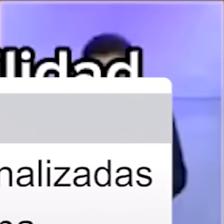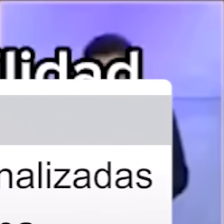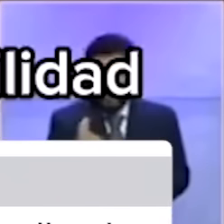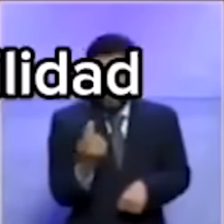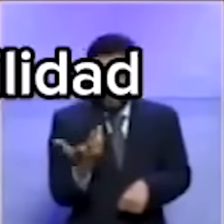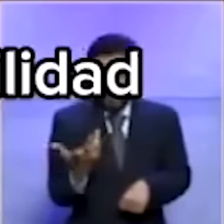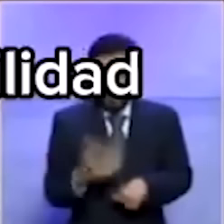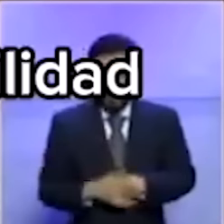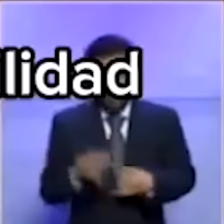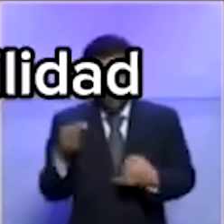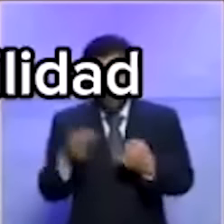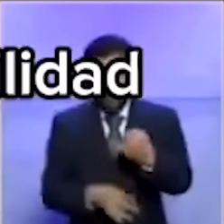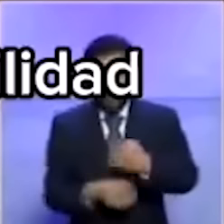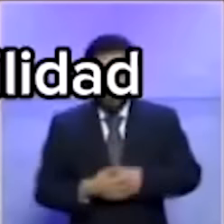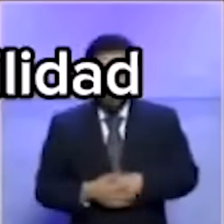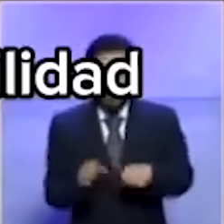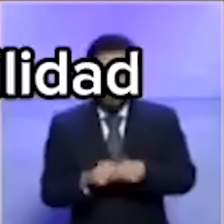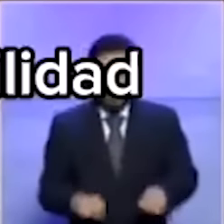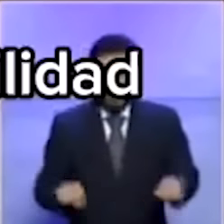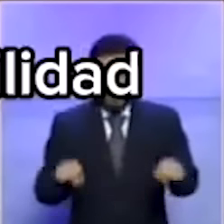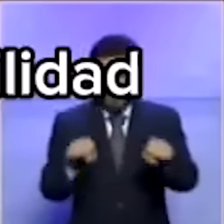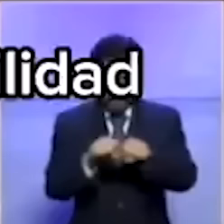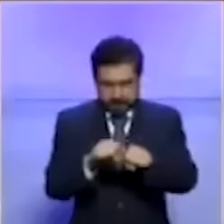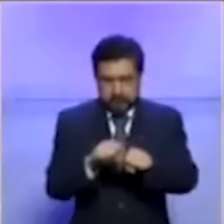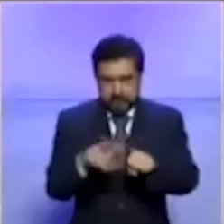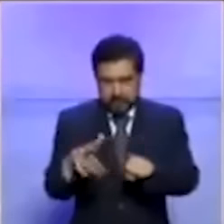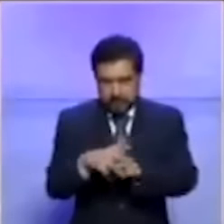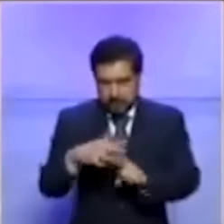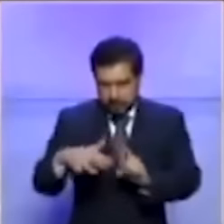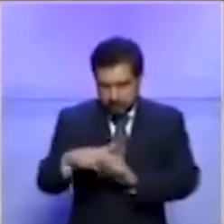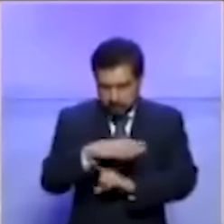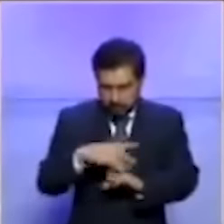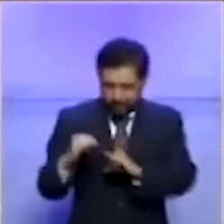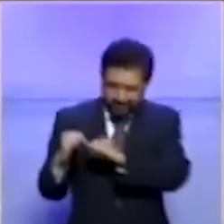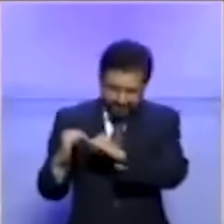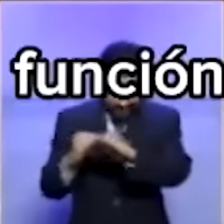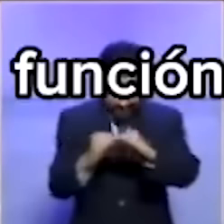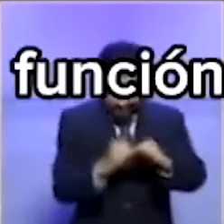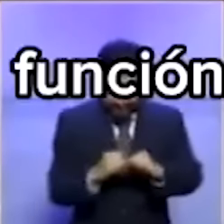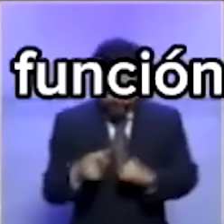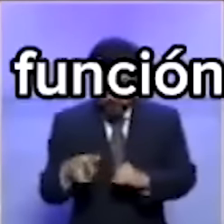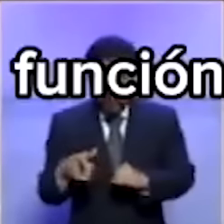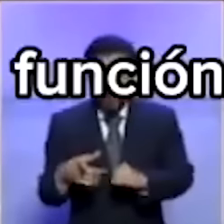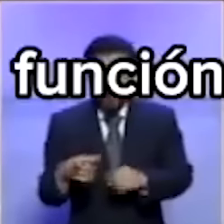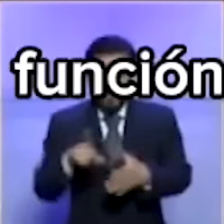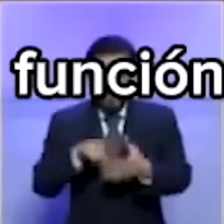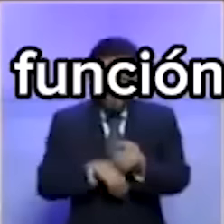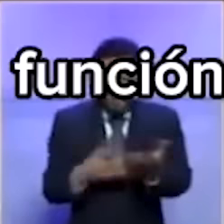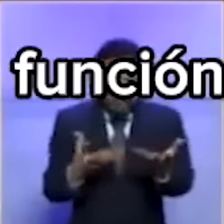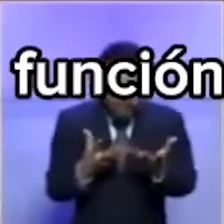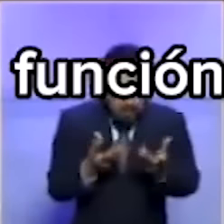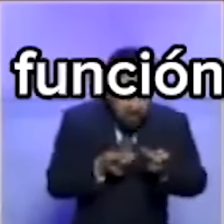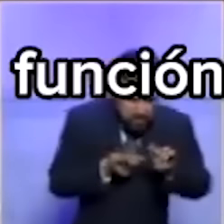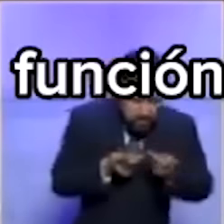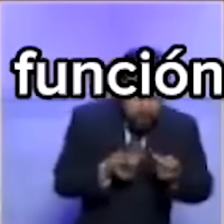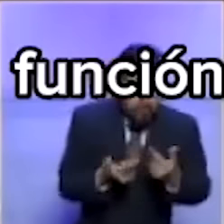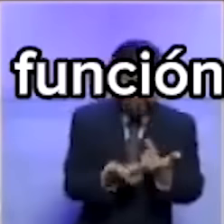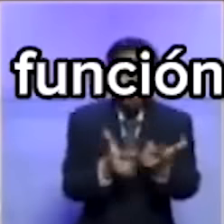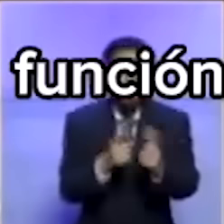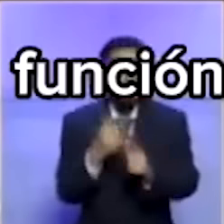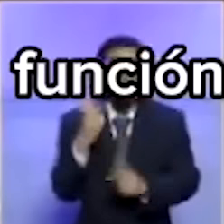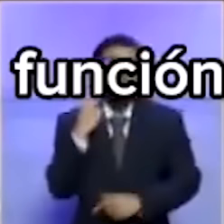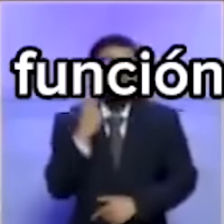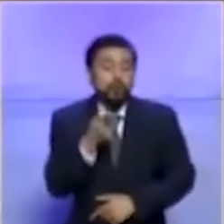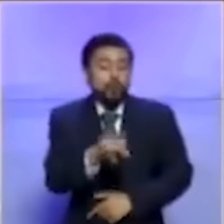sistema institucional demostró cierta debilidad debido a que en su diseño considera que los partidos políticos